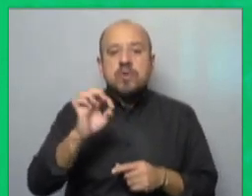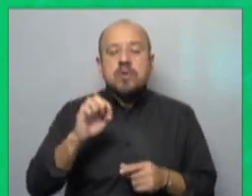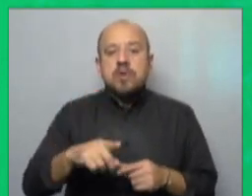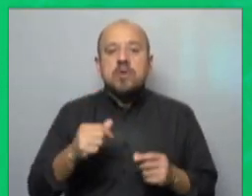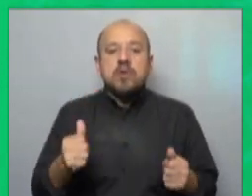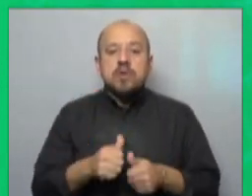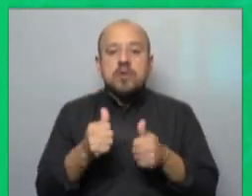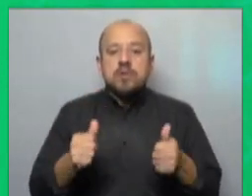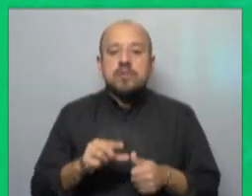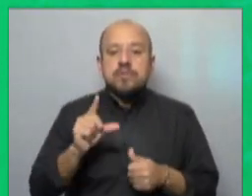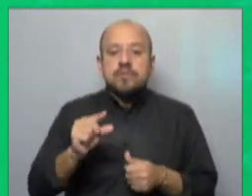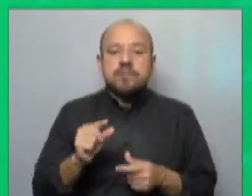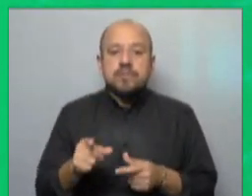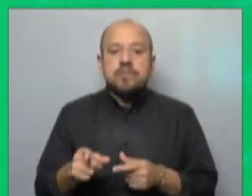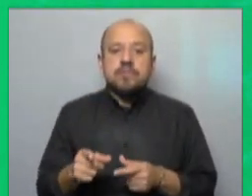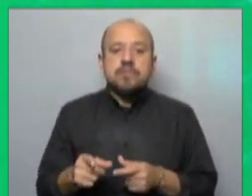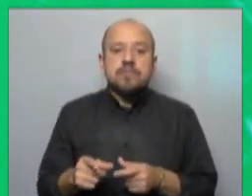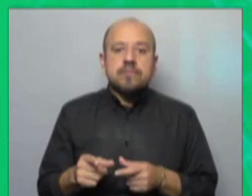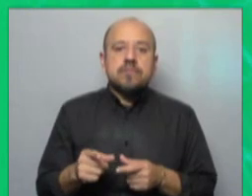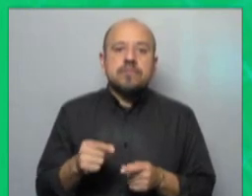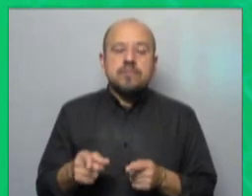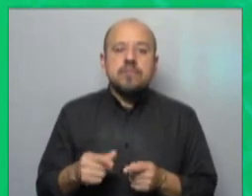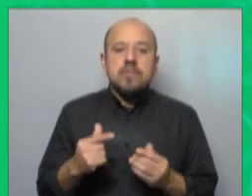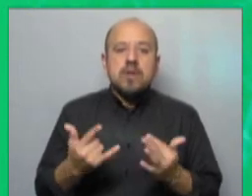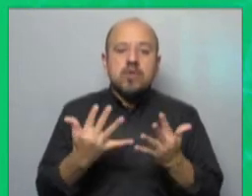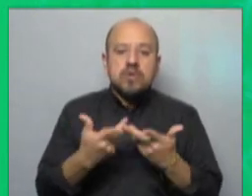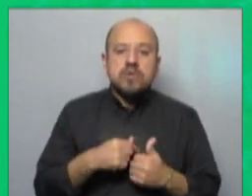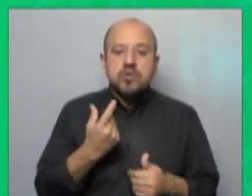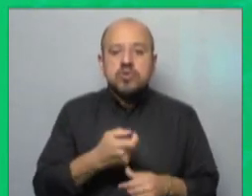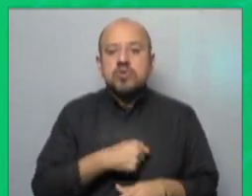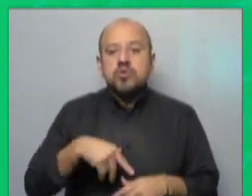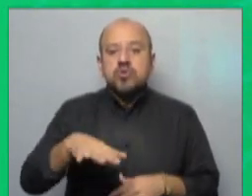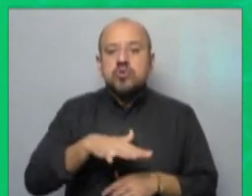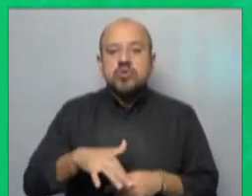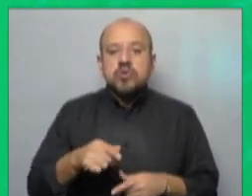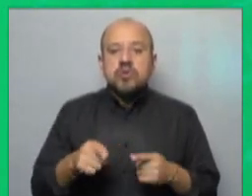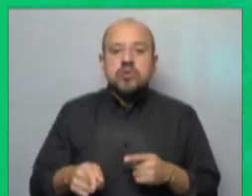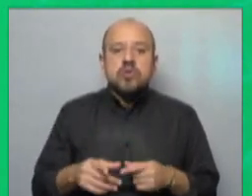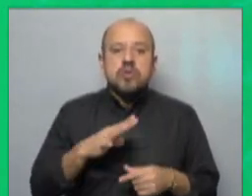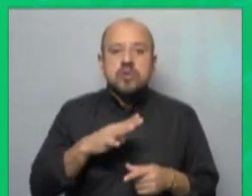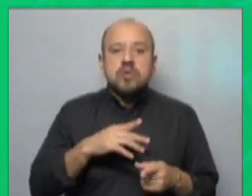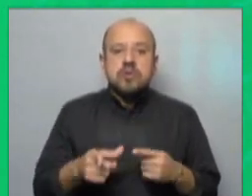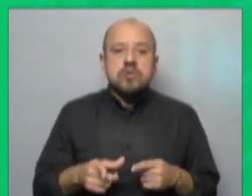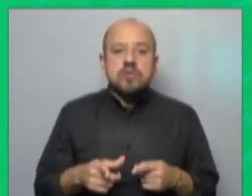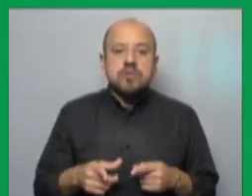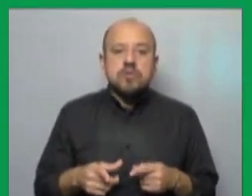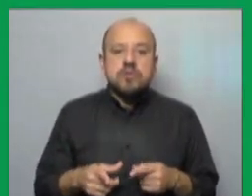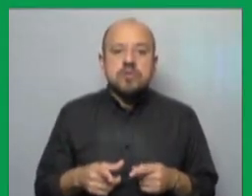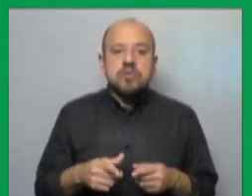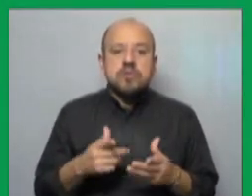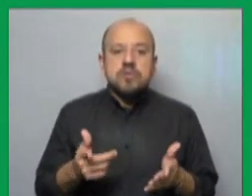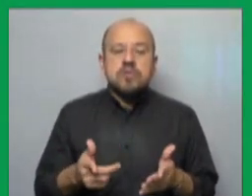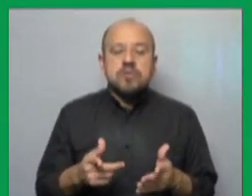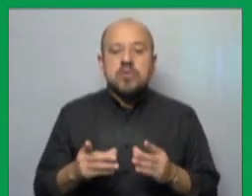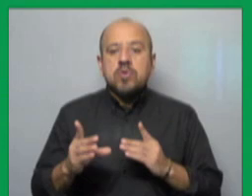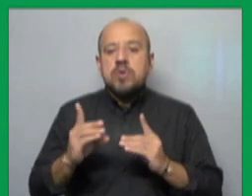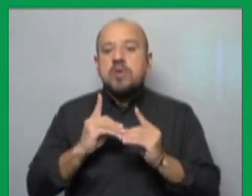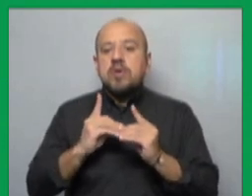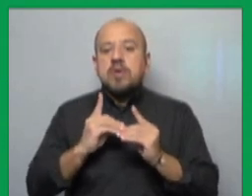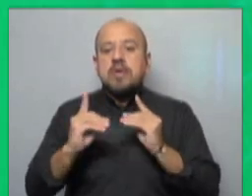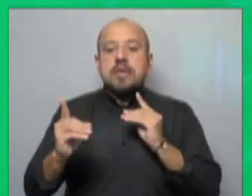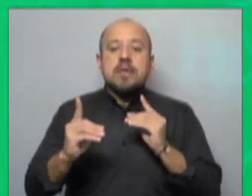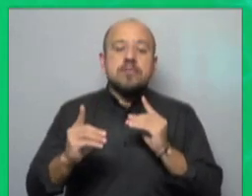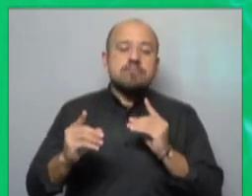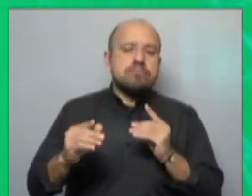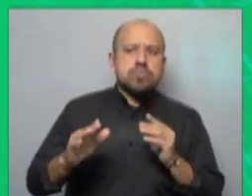además se acercó de alguna forma a las organizaciones sociales con las que estaba teniendo algún tipo de distanciamiento en